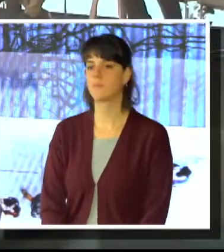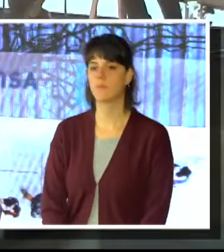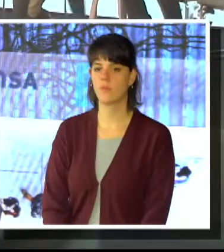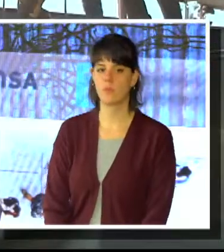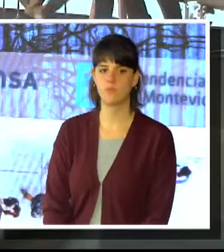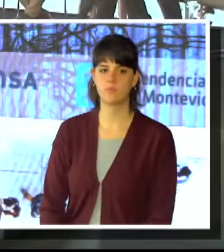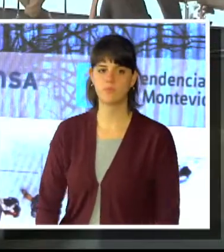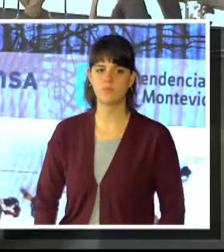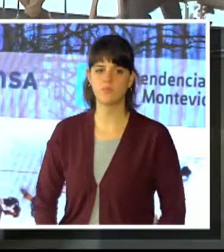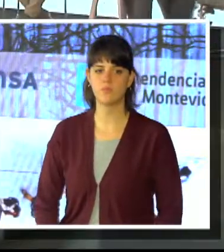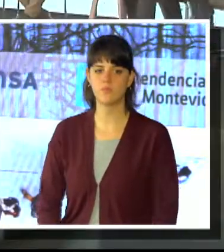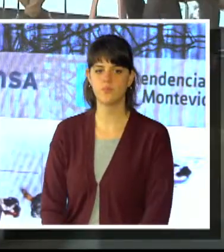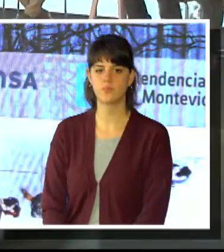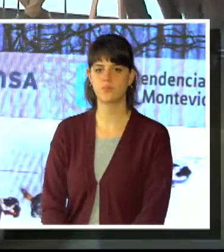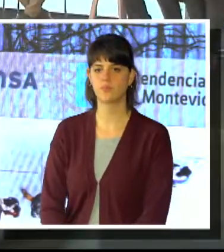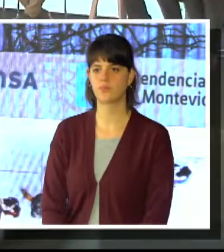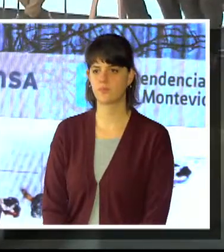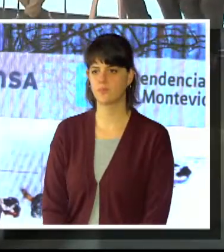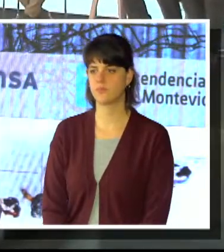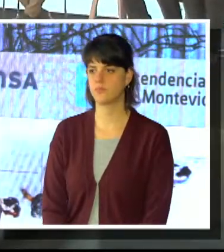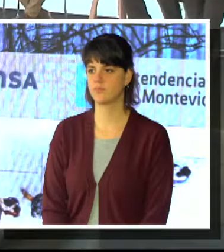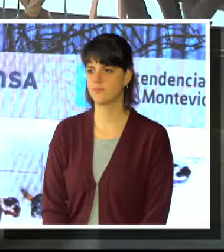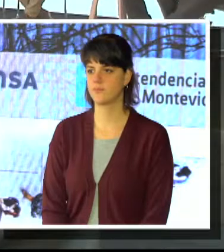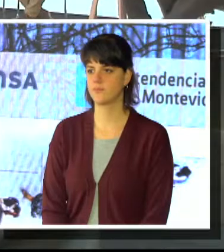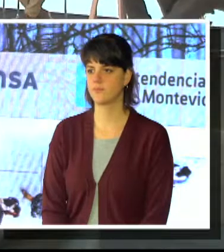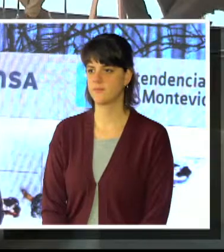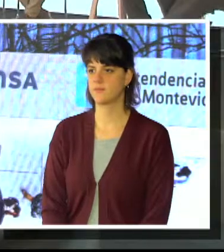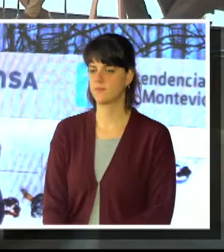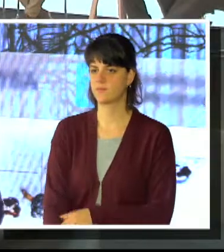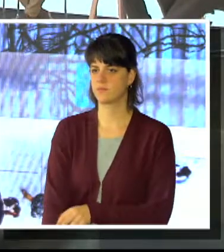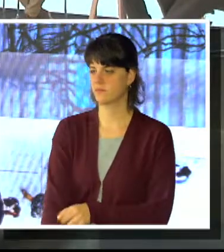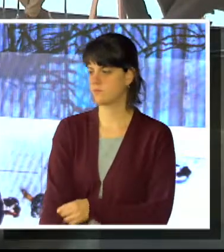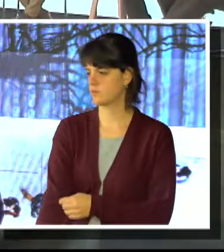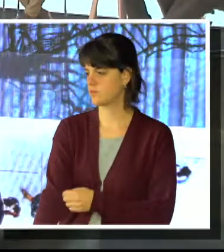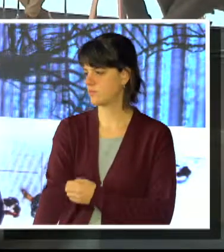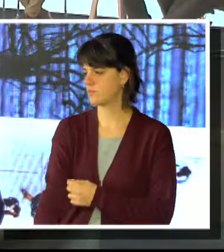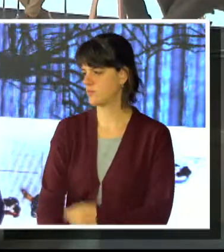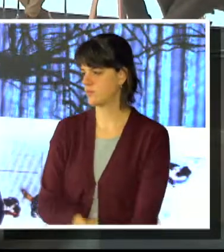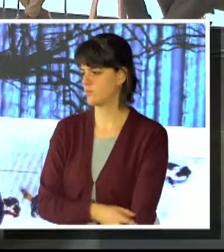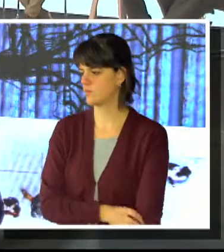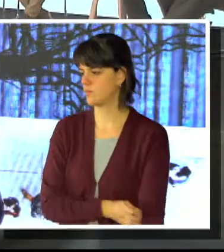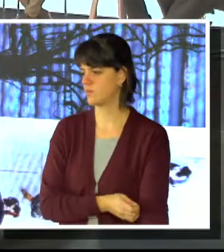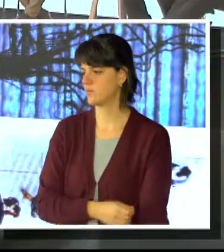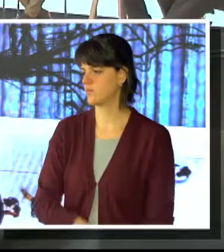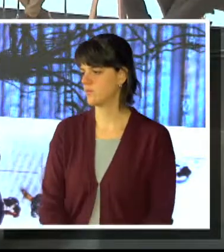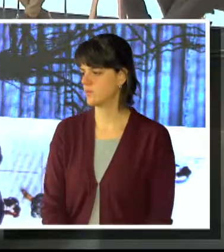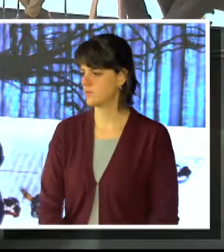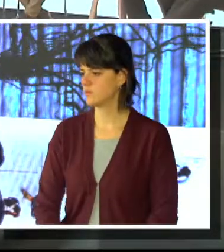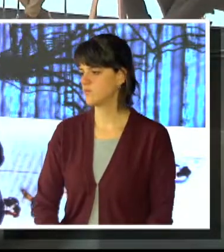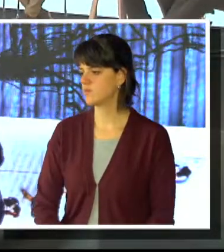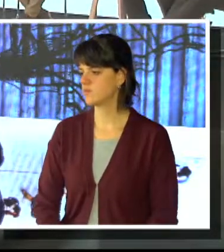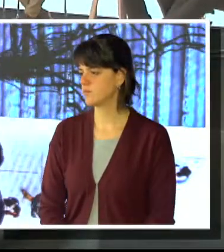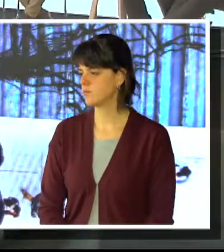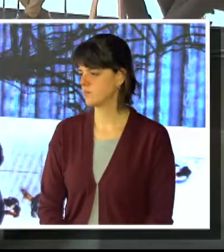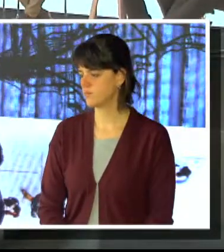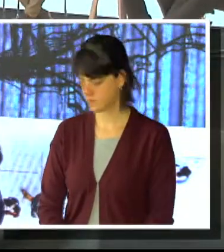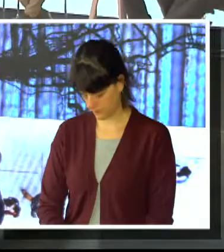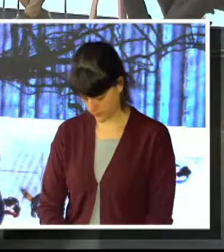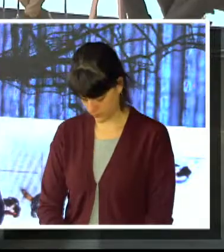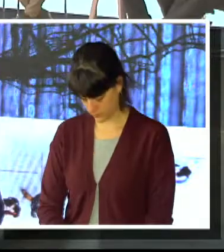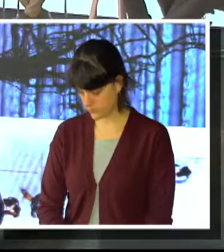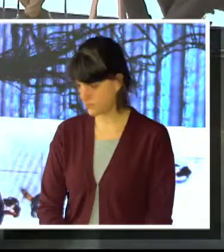Ingeniería. Se desempeña como analista en computación en la Unidad Análisis de Datos. Y Juan Pablo Garela, egresado de Ingeniería Eléctrica de